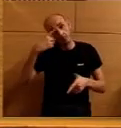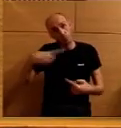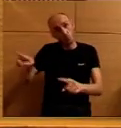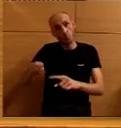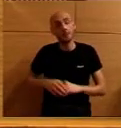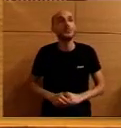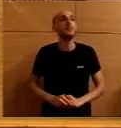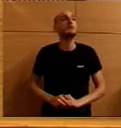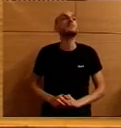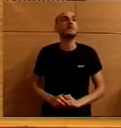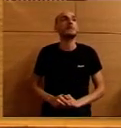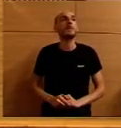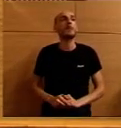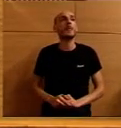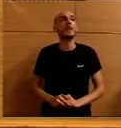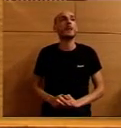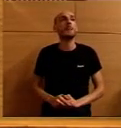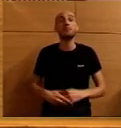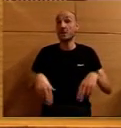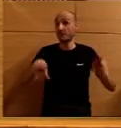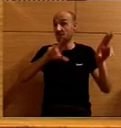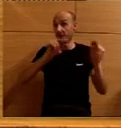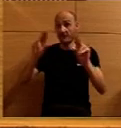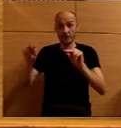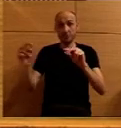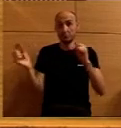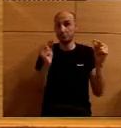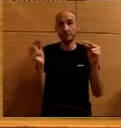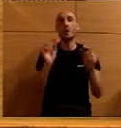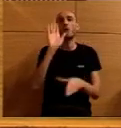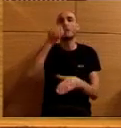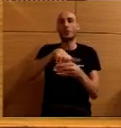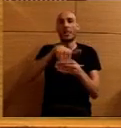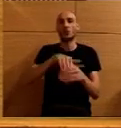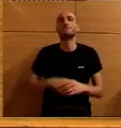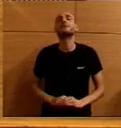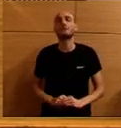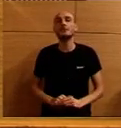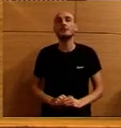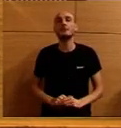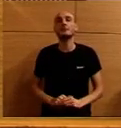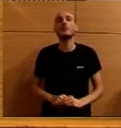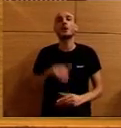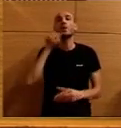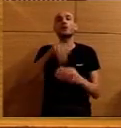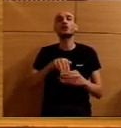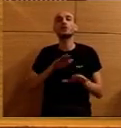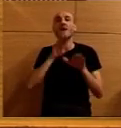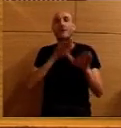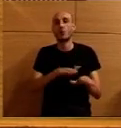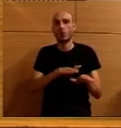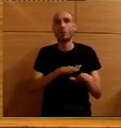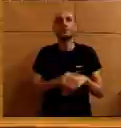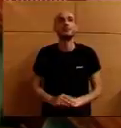Gracias, señor Bielsa. Son las dos intervenciones. Pasamos a la votación. ¿Votos a favor de la